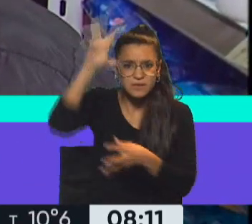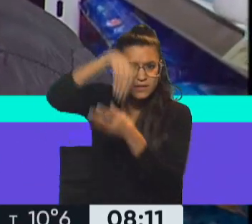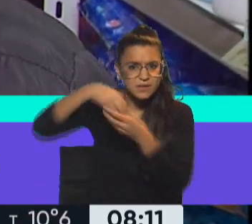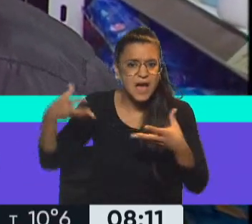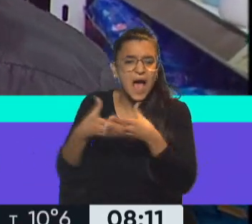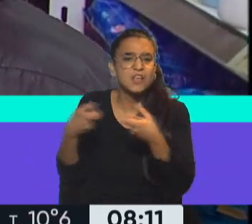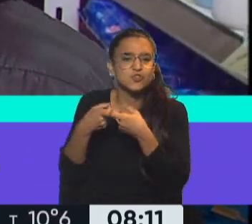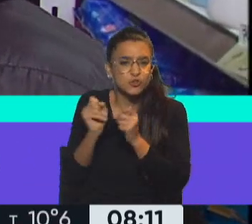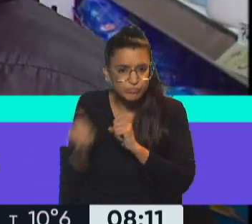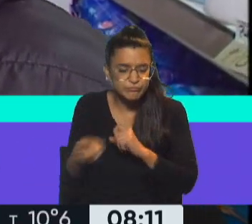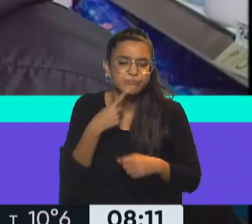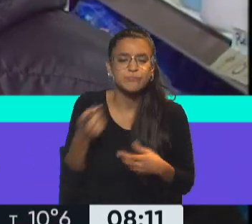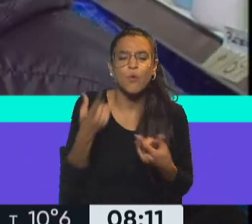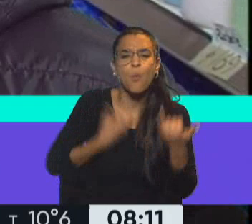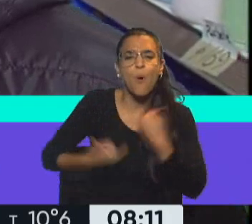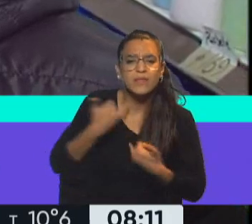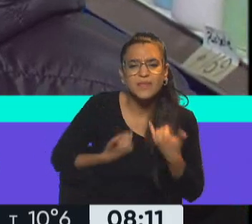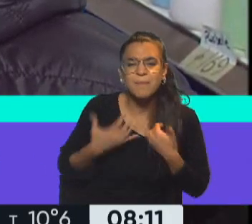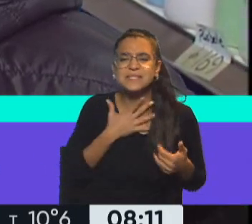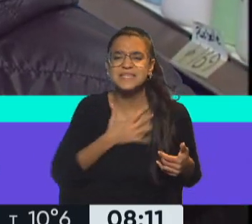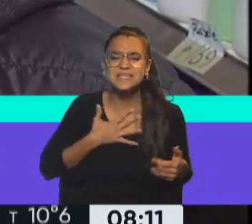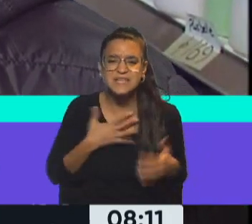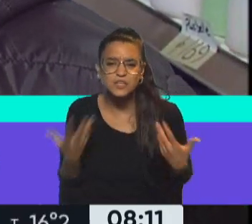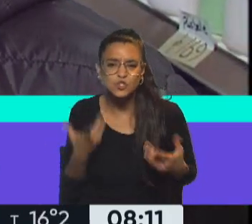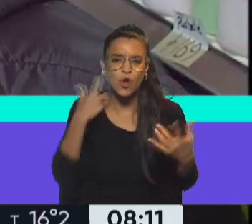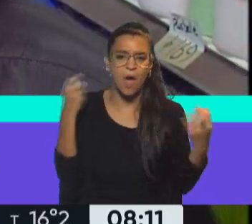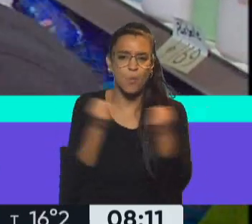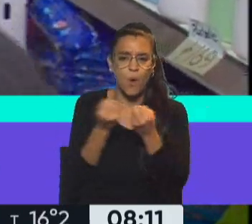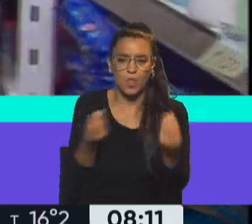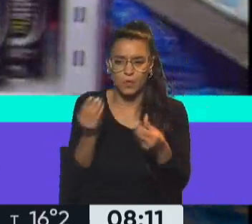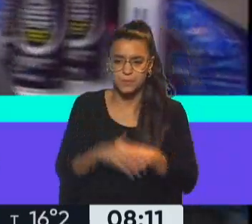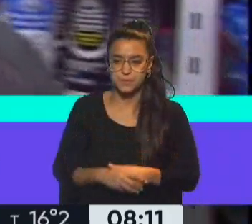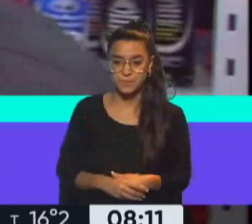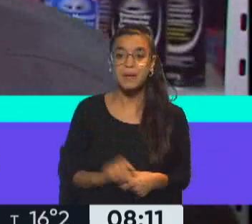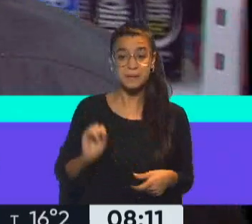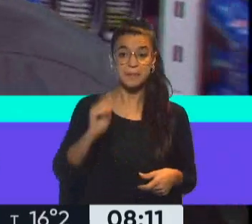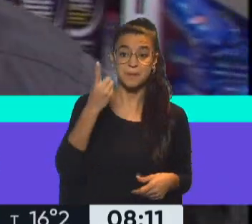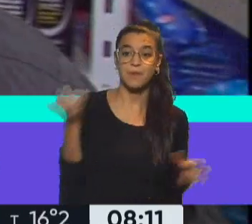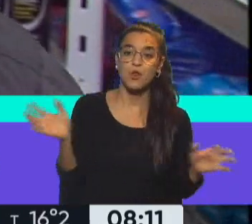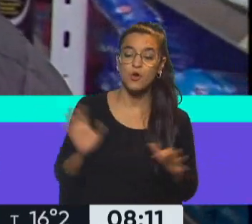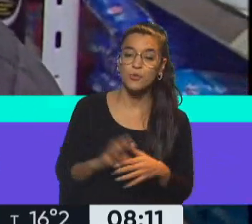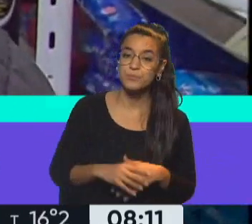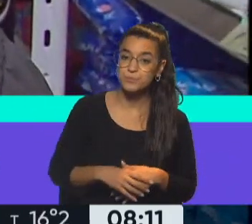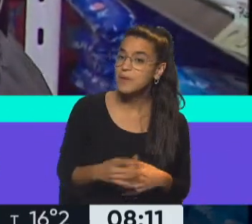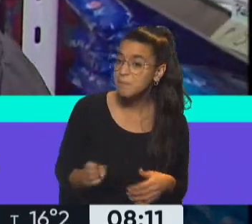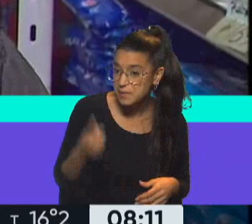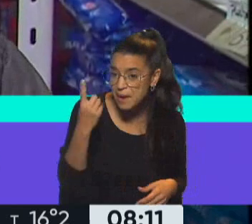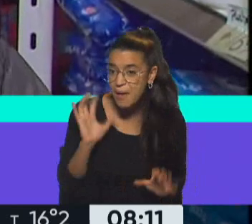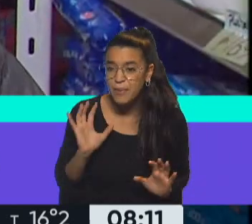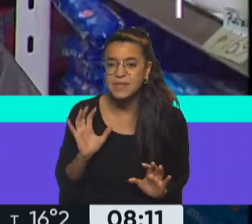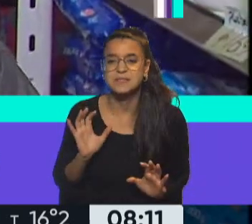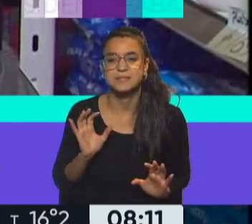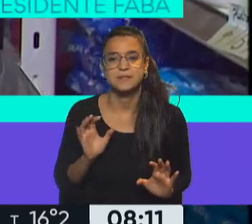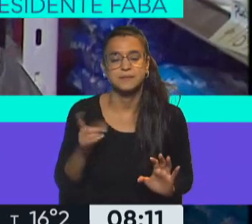fernando cuénteme qué aspecto o qué sensación ha dejado este acuerdo bueno en principio decirles que es la primera vez que